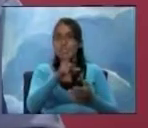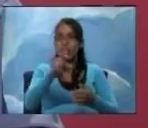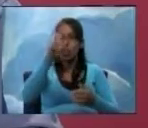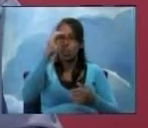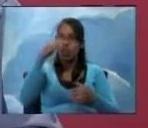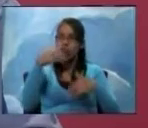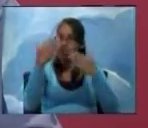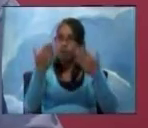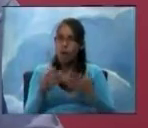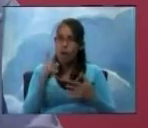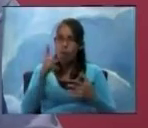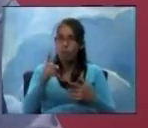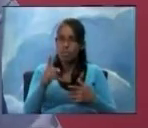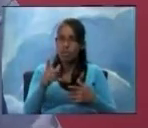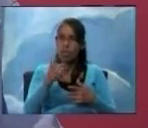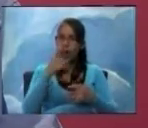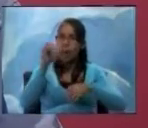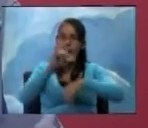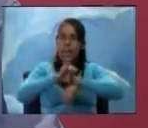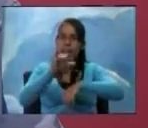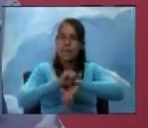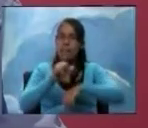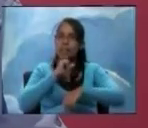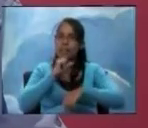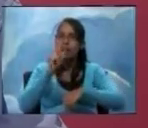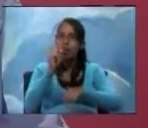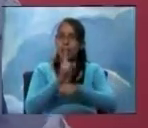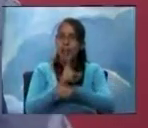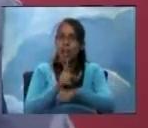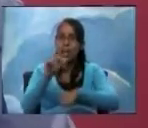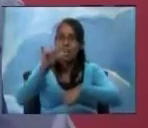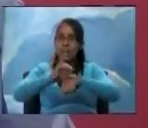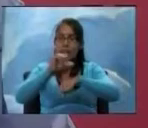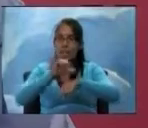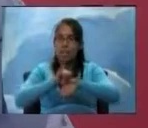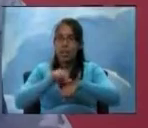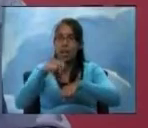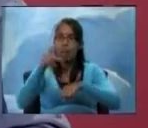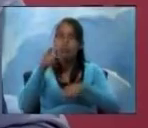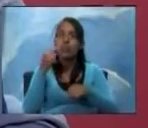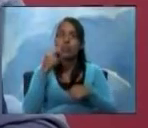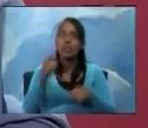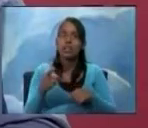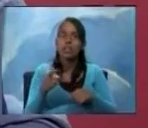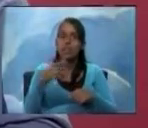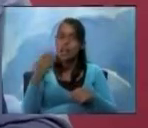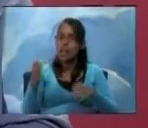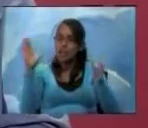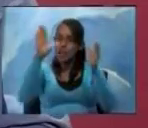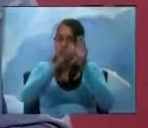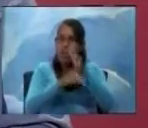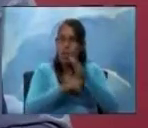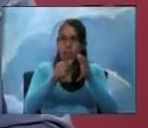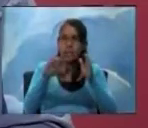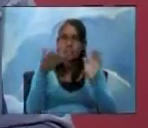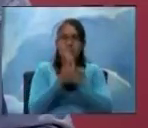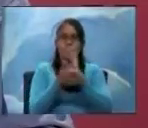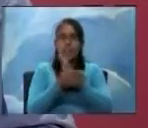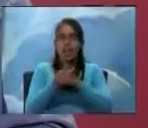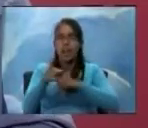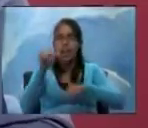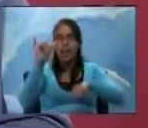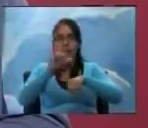le ha delegado una función a la iglesia, exclusivamente a la iglesia. Cuando Él dice al que hurtaba, se refiere a la